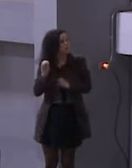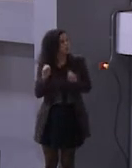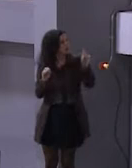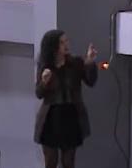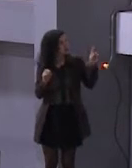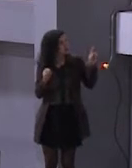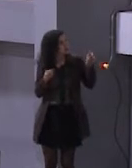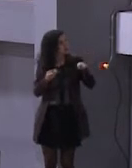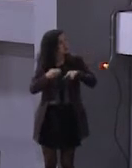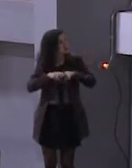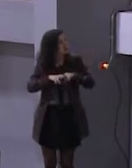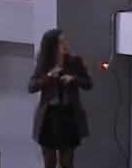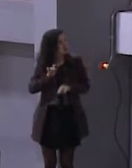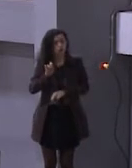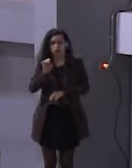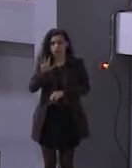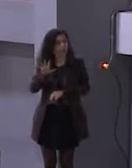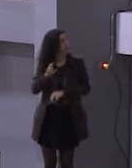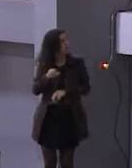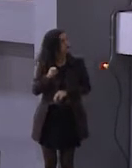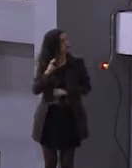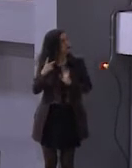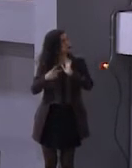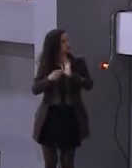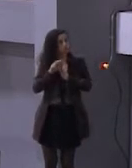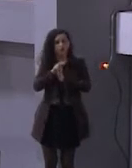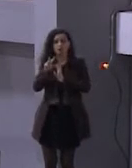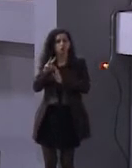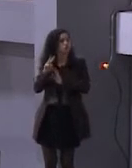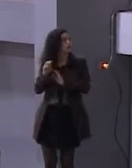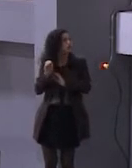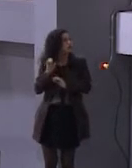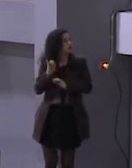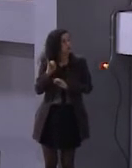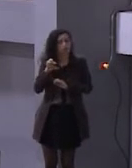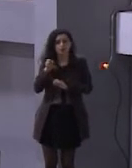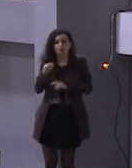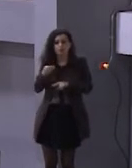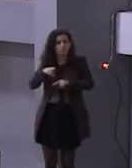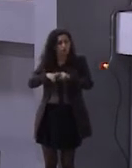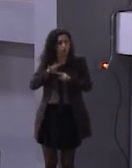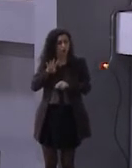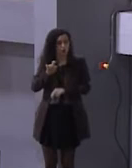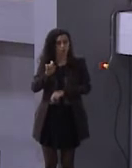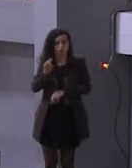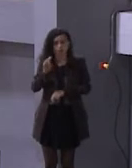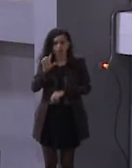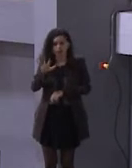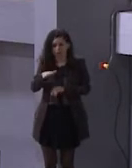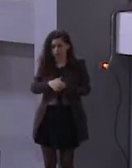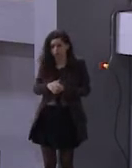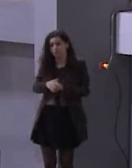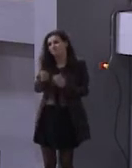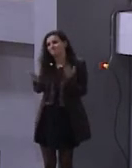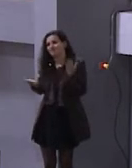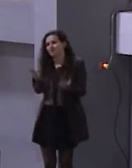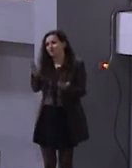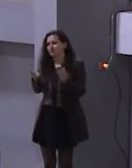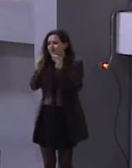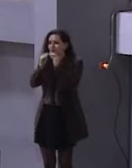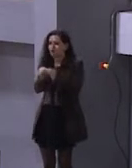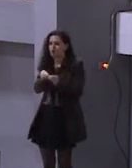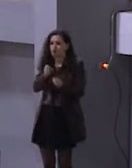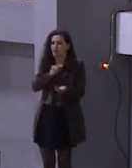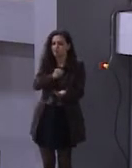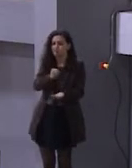el 2021 IPC más 4.5 y en el 2022 IPC más 4.65. ¿Sí? Entonces, depende del modelo de